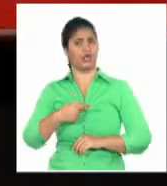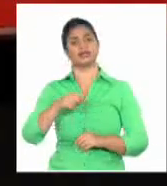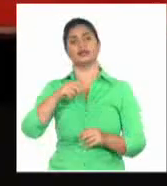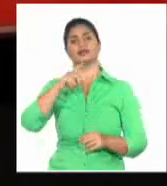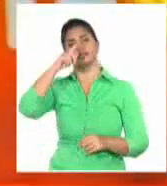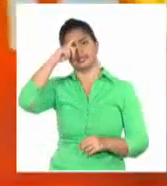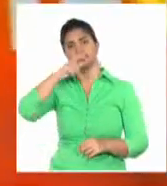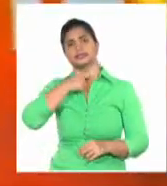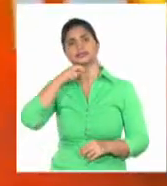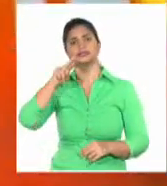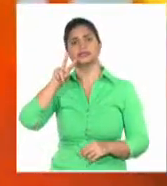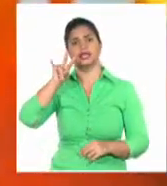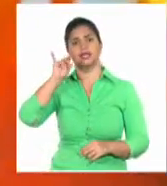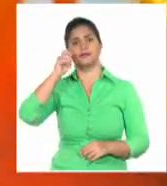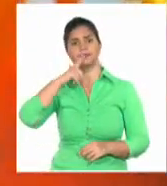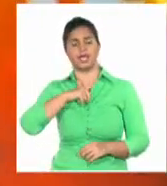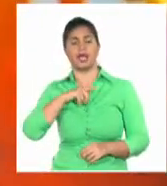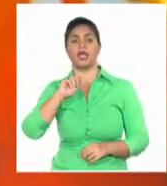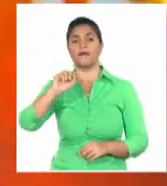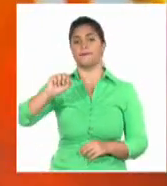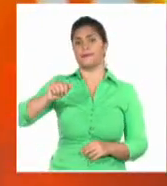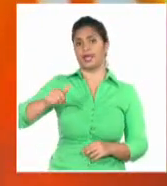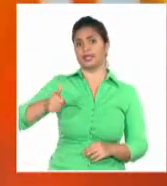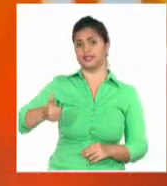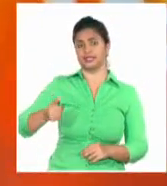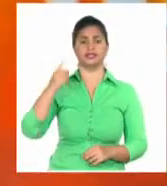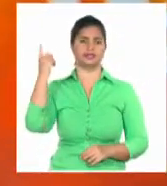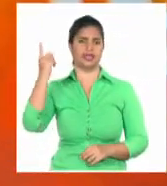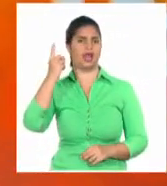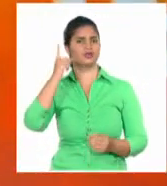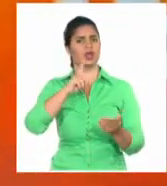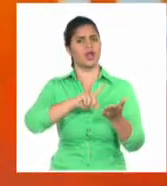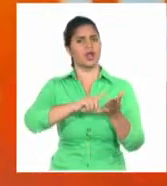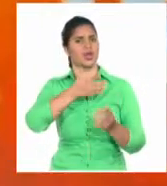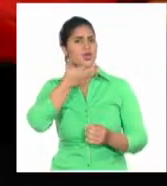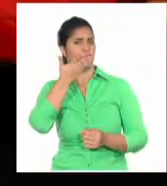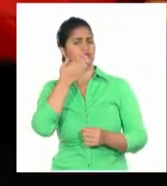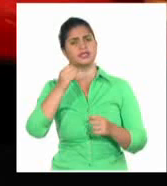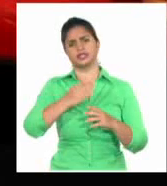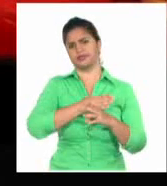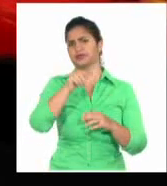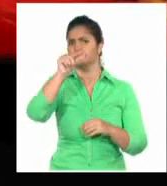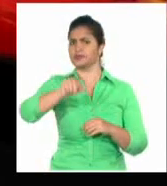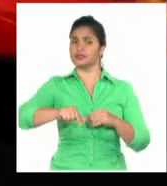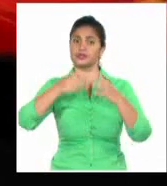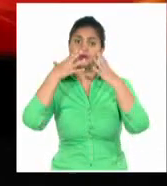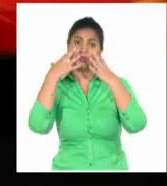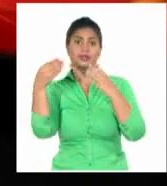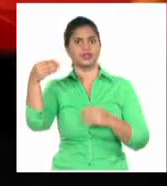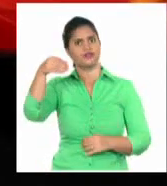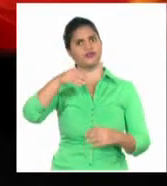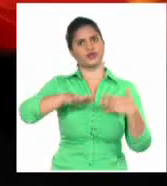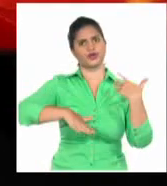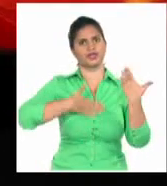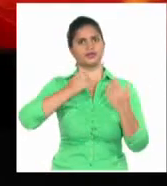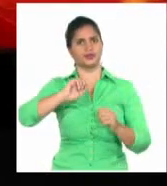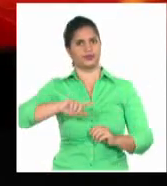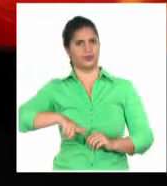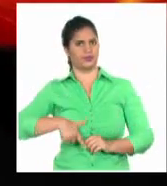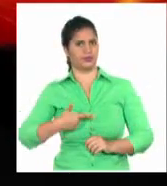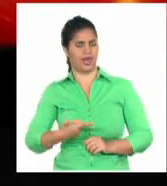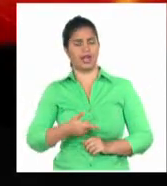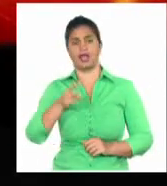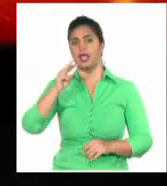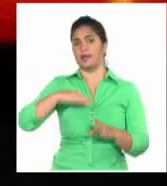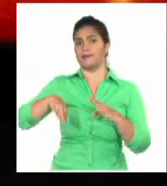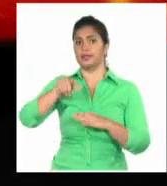de Poesía, Otoño Poético de Smerdevo. Alonso Grau, al intervenir, agradeció en nombre de Cuba la entrega del premio a